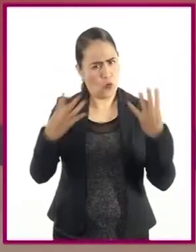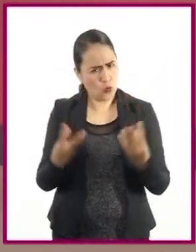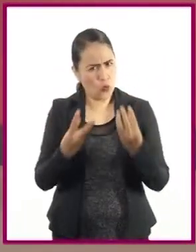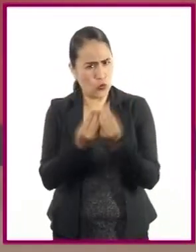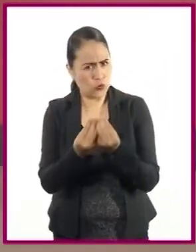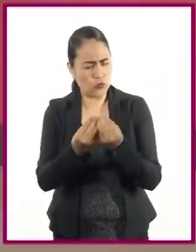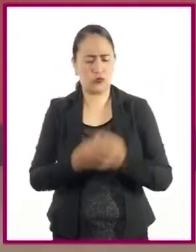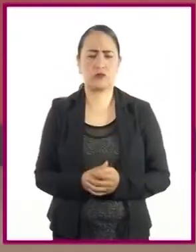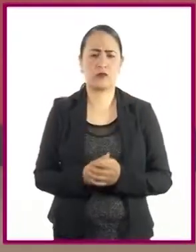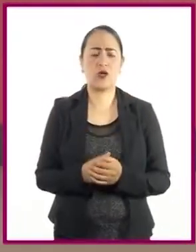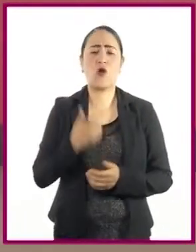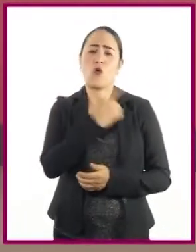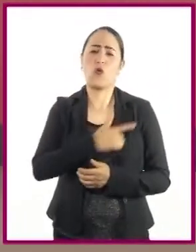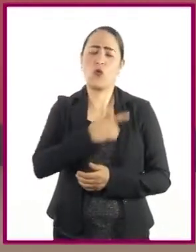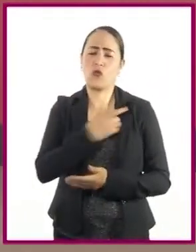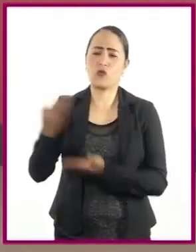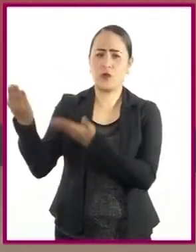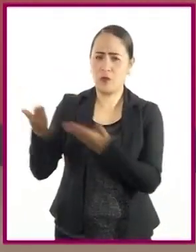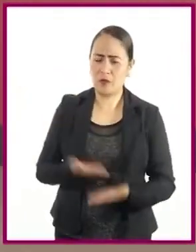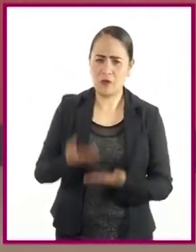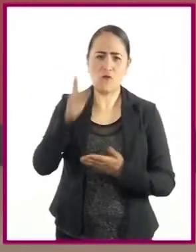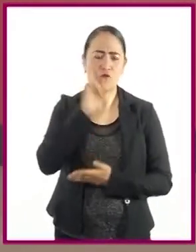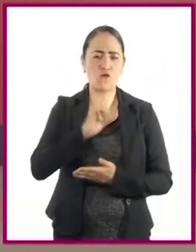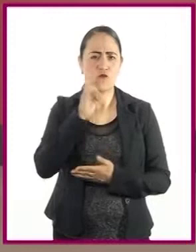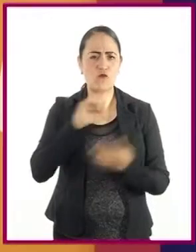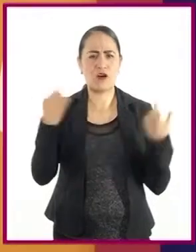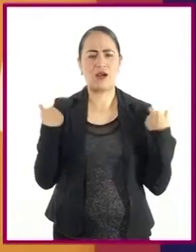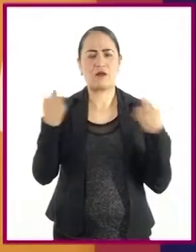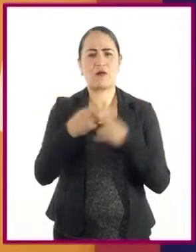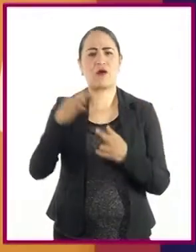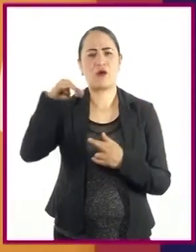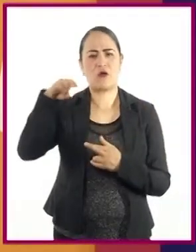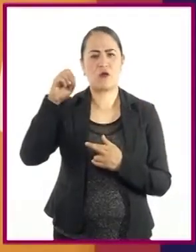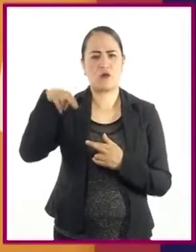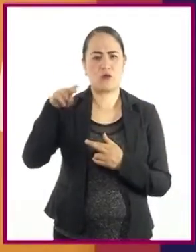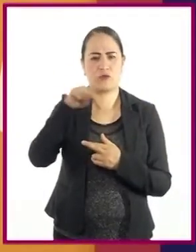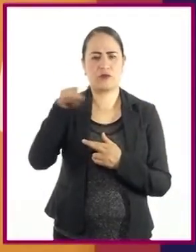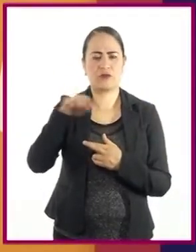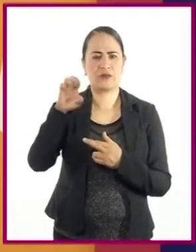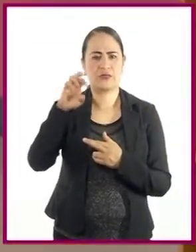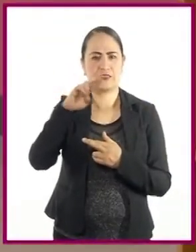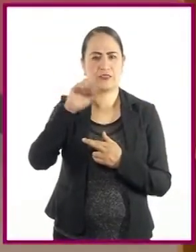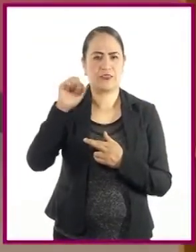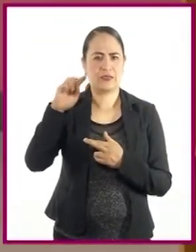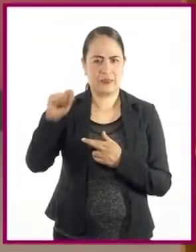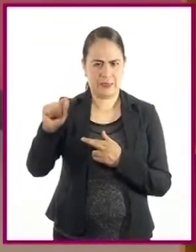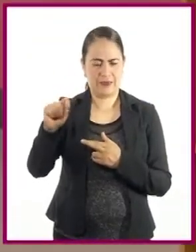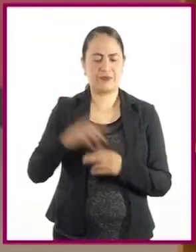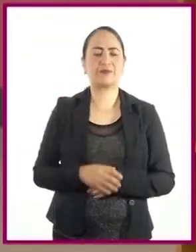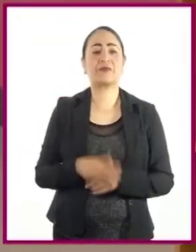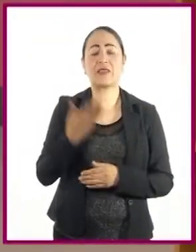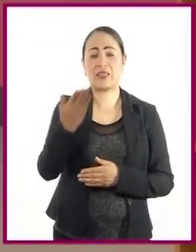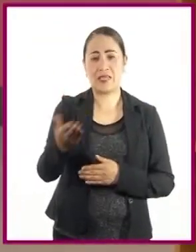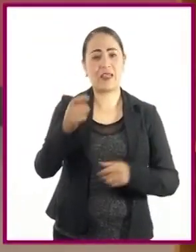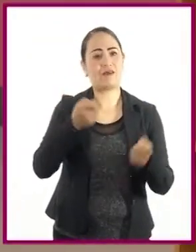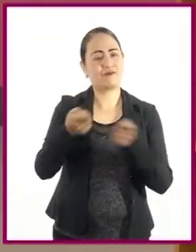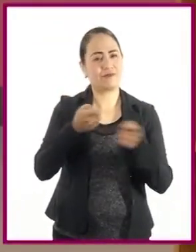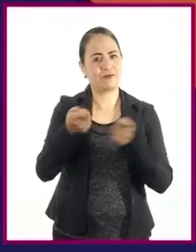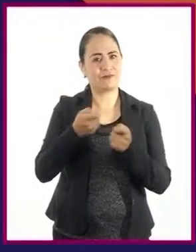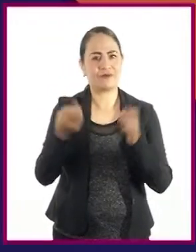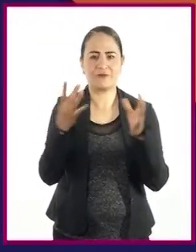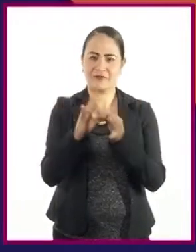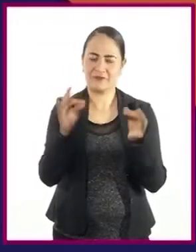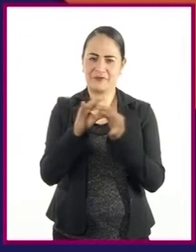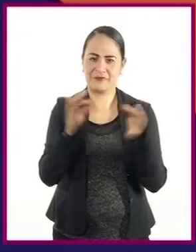gusto también presentarles a la profesora Montserrat Pérez Velázquez, quien estará a cargo de dirigir nuestra sesión. Bienvenida,